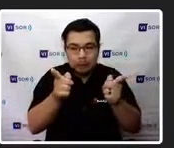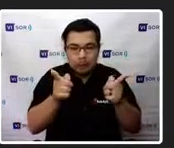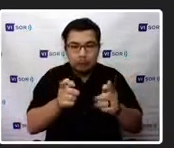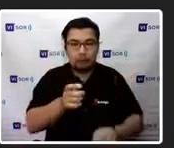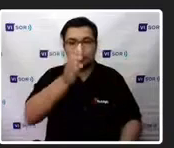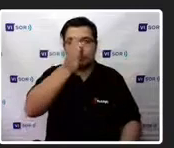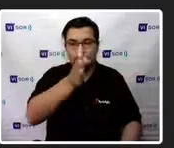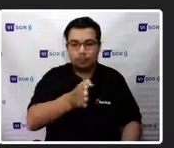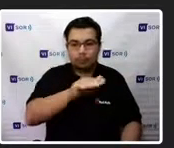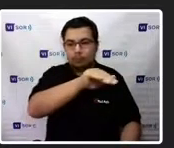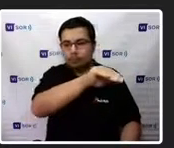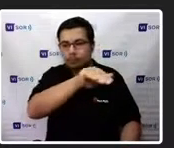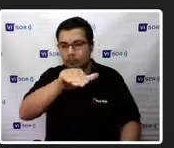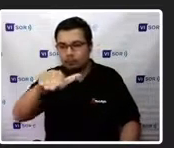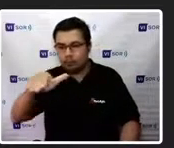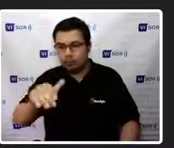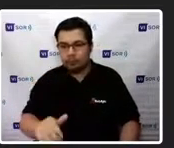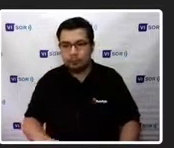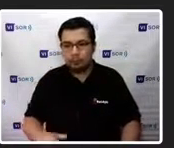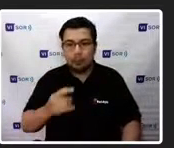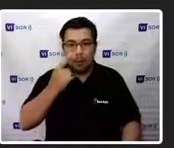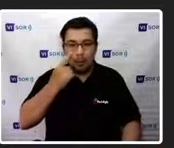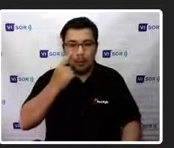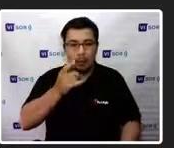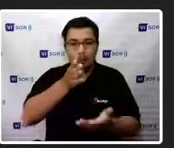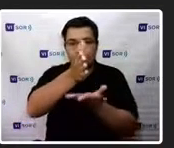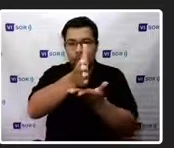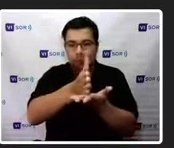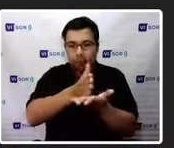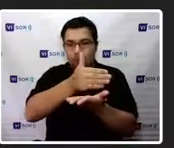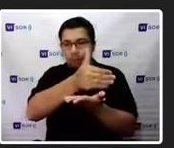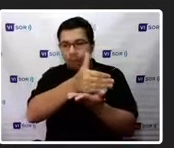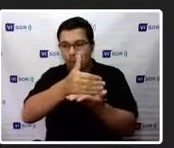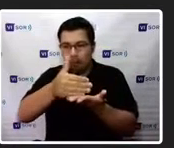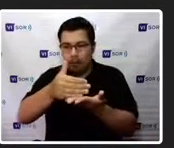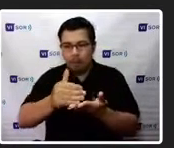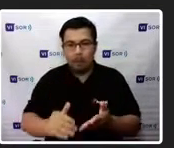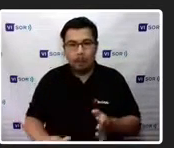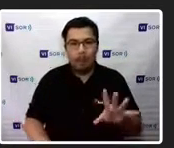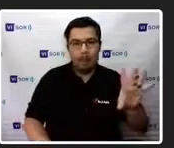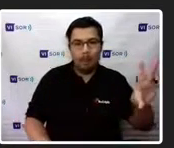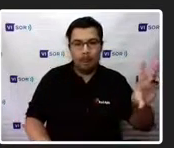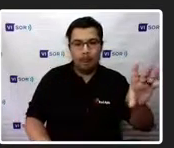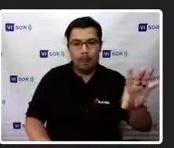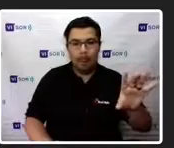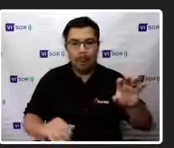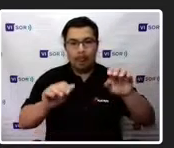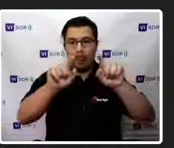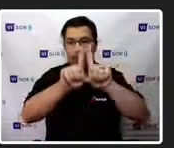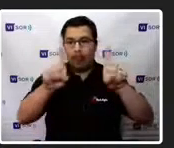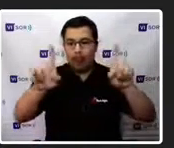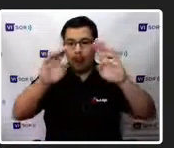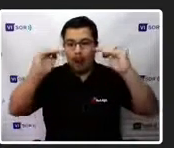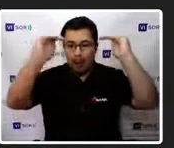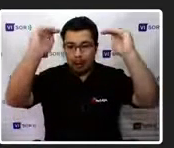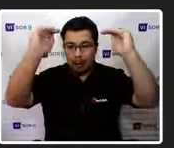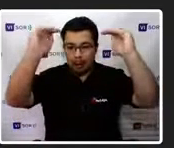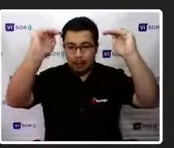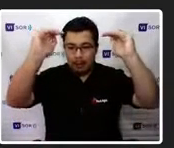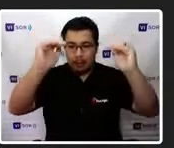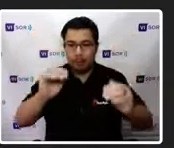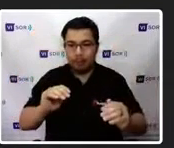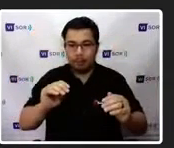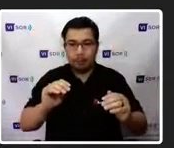Ya vamos a tomar primero la parte de la especialidad, todas las asignaturas de especialidad, y luego vamos a